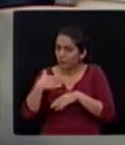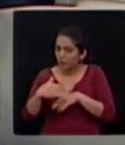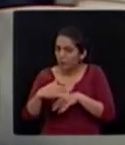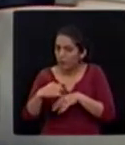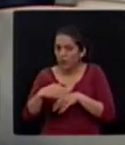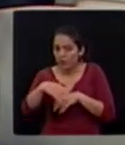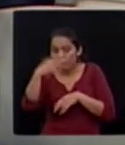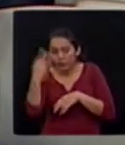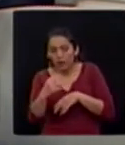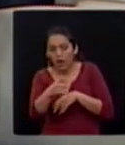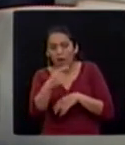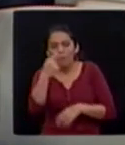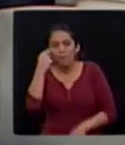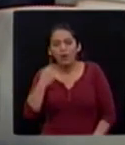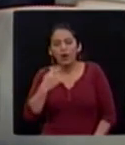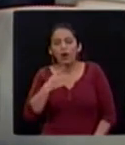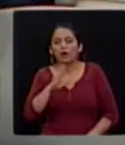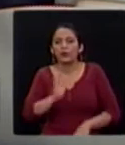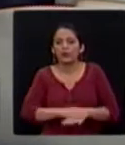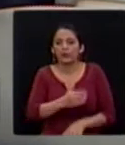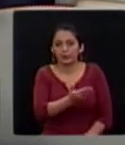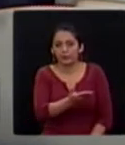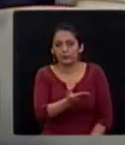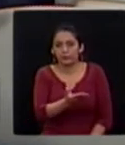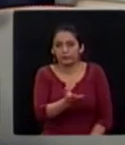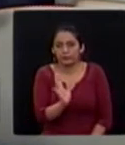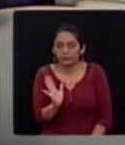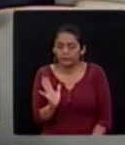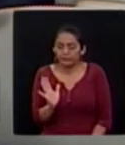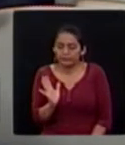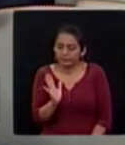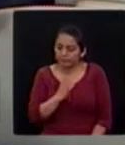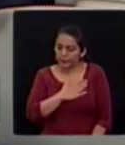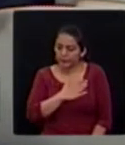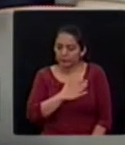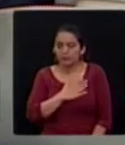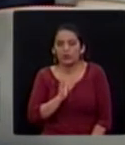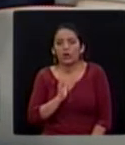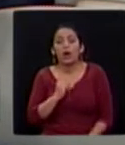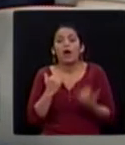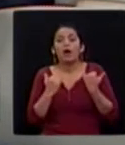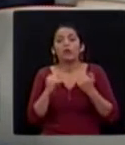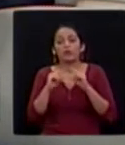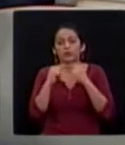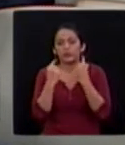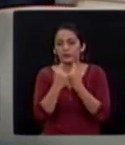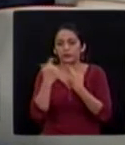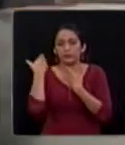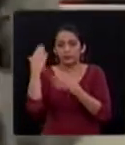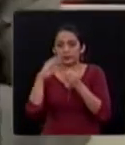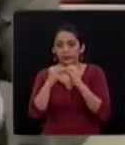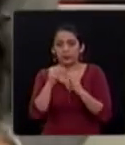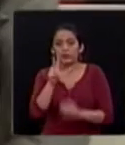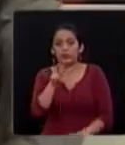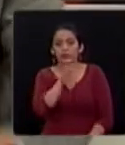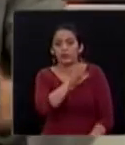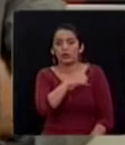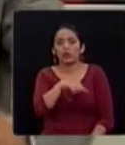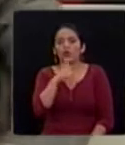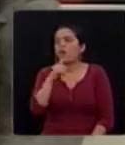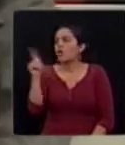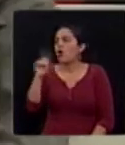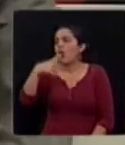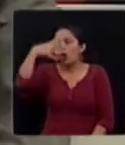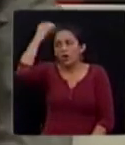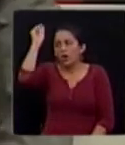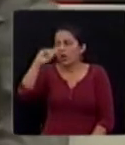más evidencia va a aparecer, y creo que lamentablemente, si es que el oficialismo, Alianza País, persisten en cubrir, persisten en bloquear